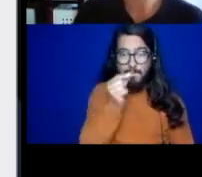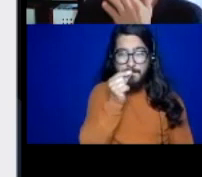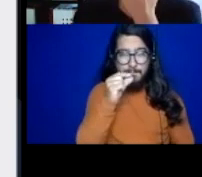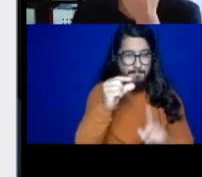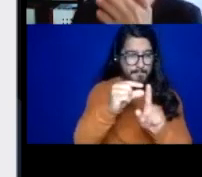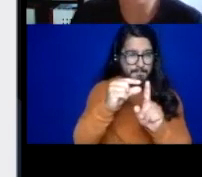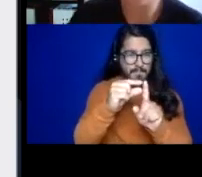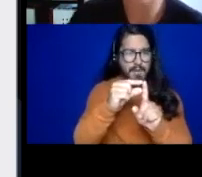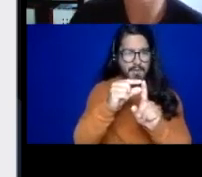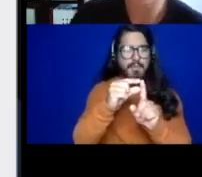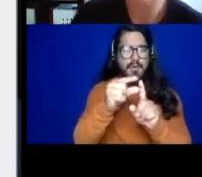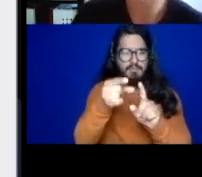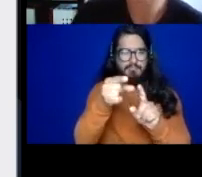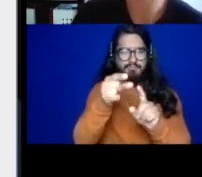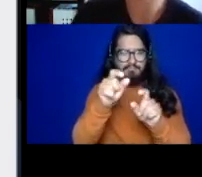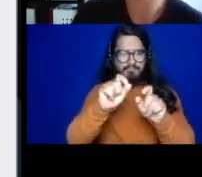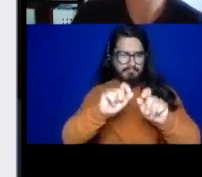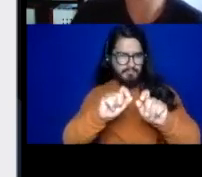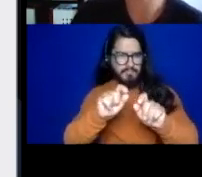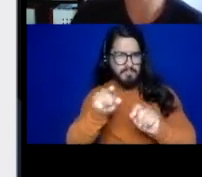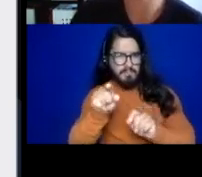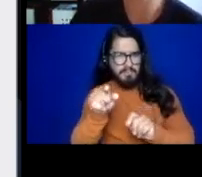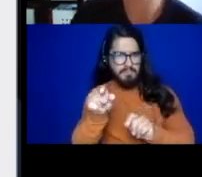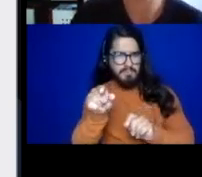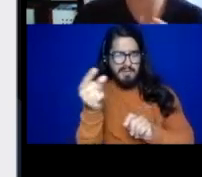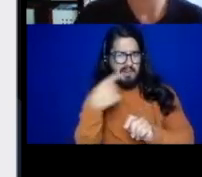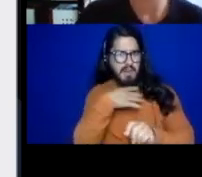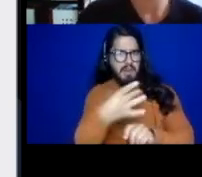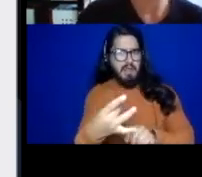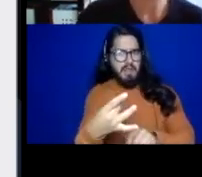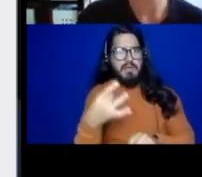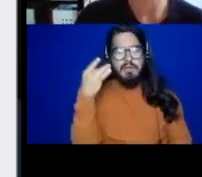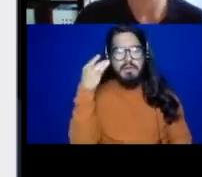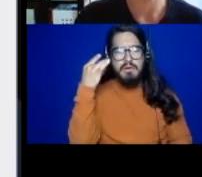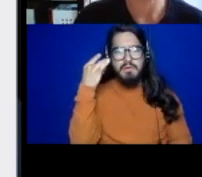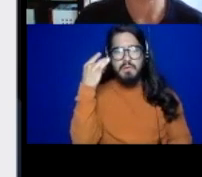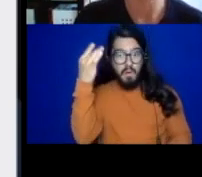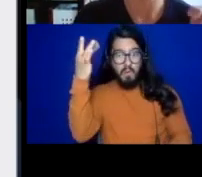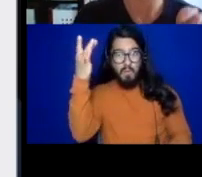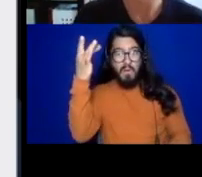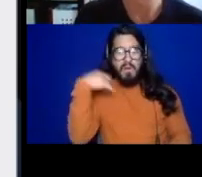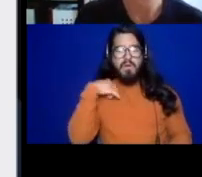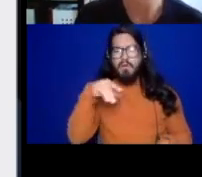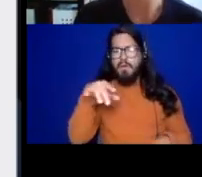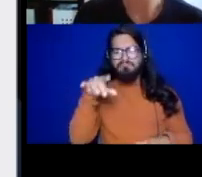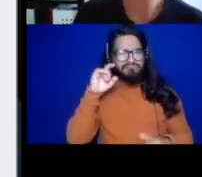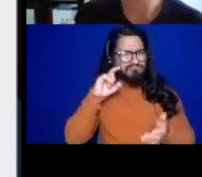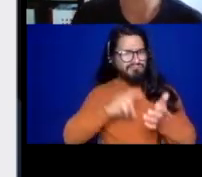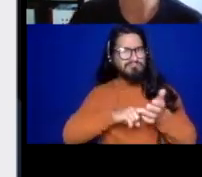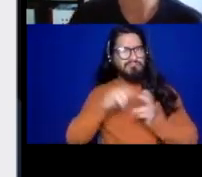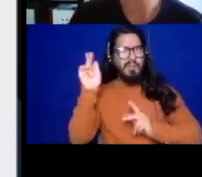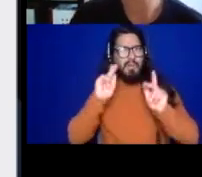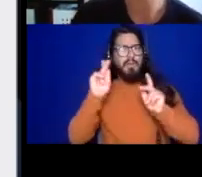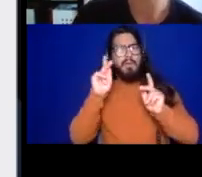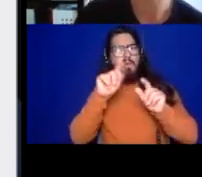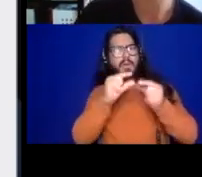Y me gusta OnePassword mucho. Y hay una foto, una imagen aquí en la pantalla y me gusta porque encontré